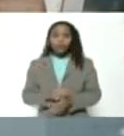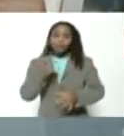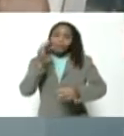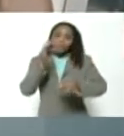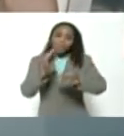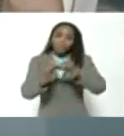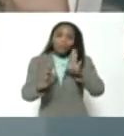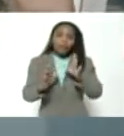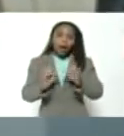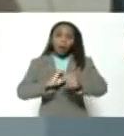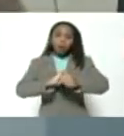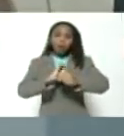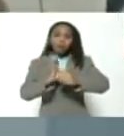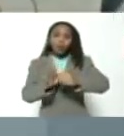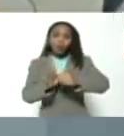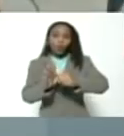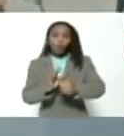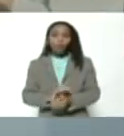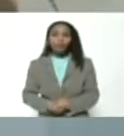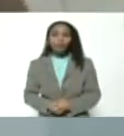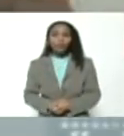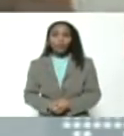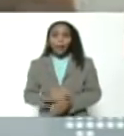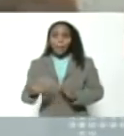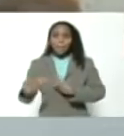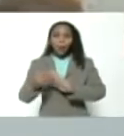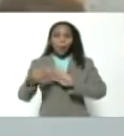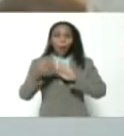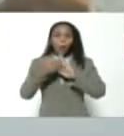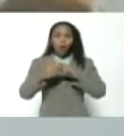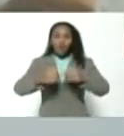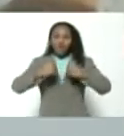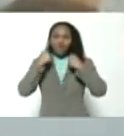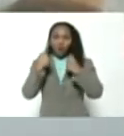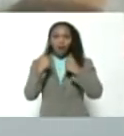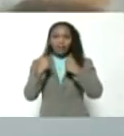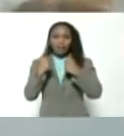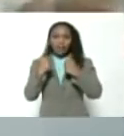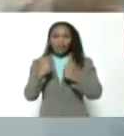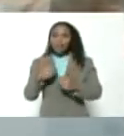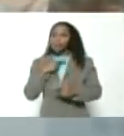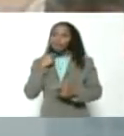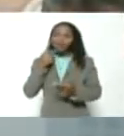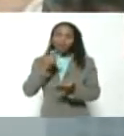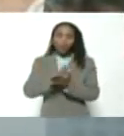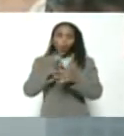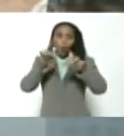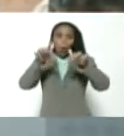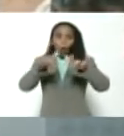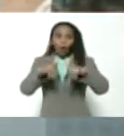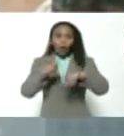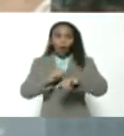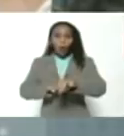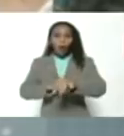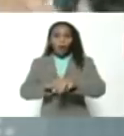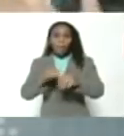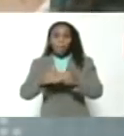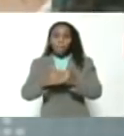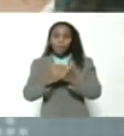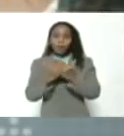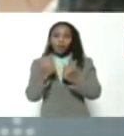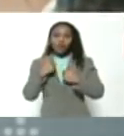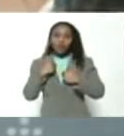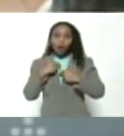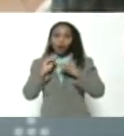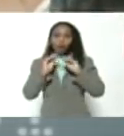Lamentablemente el COVID-19 la atacó con furia, con saña y se la llevó hoy en horas de la madrugada. Quiero